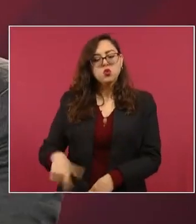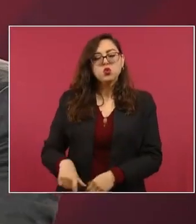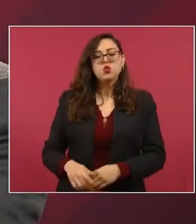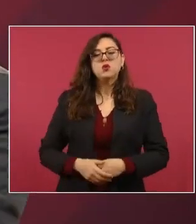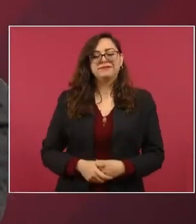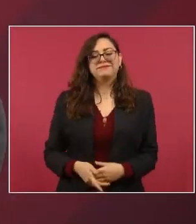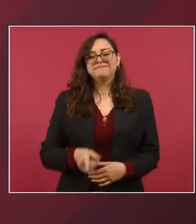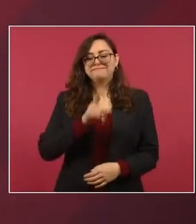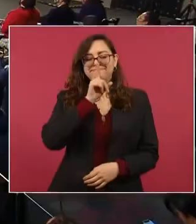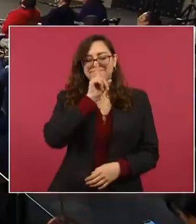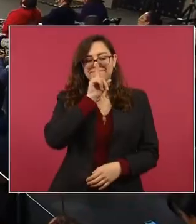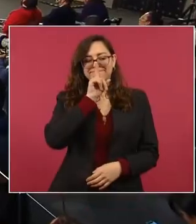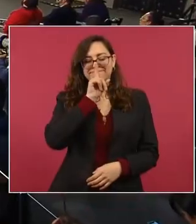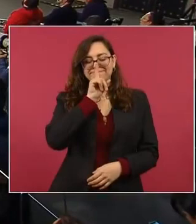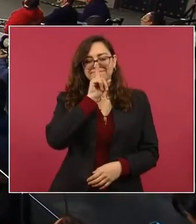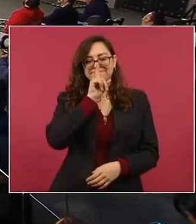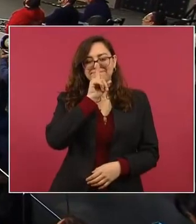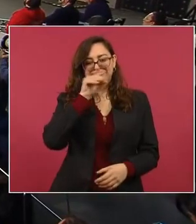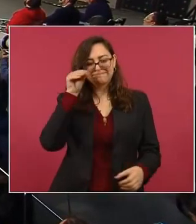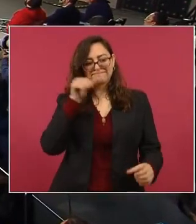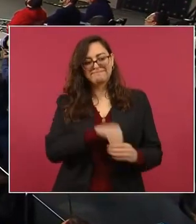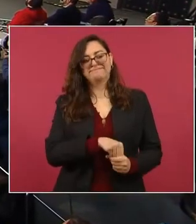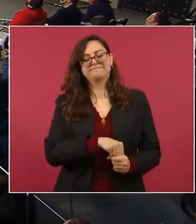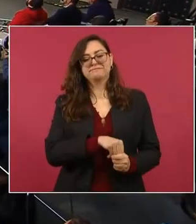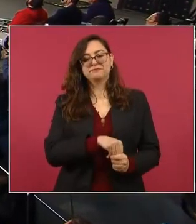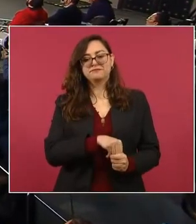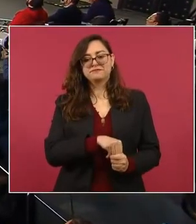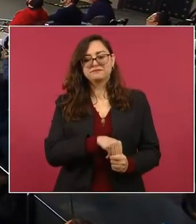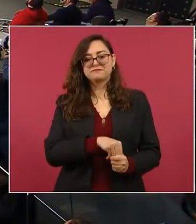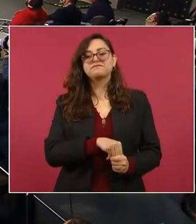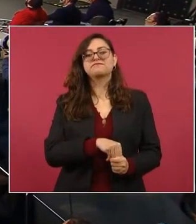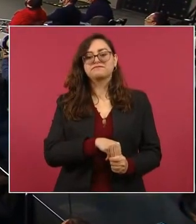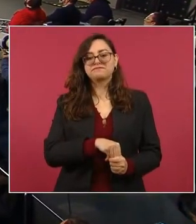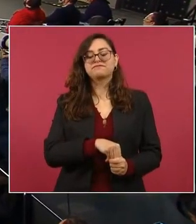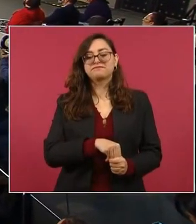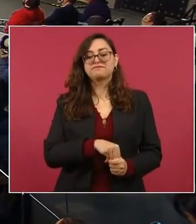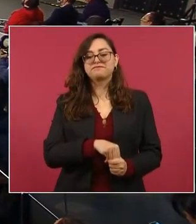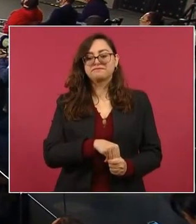Y con el membrete